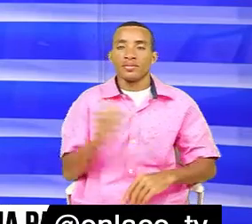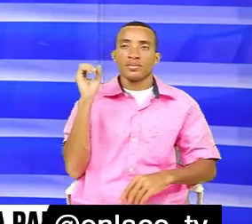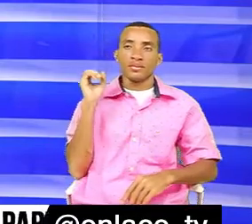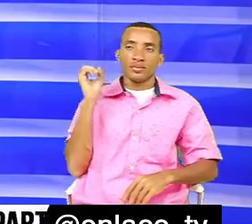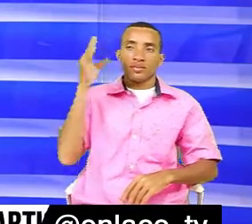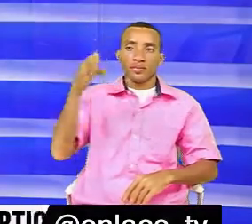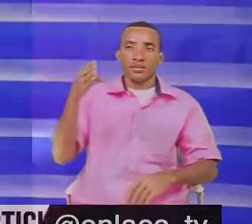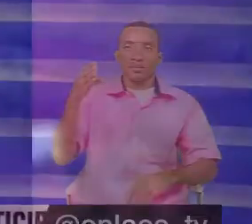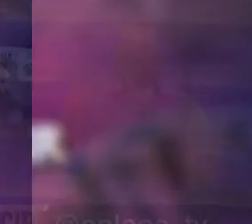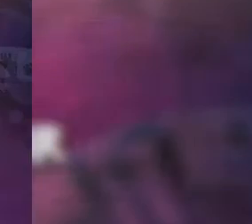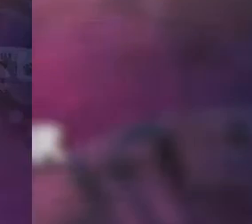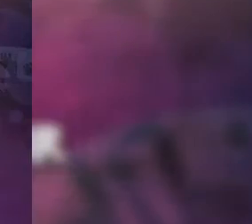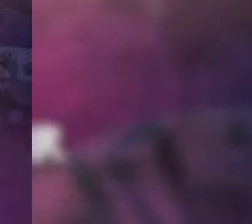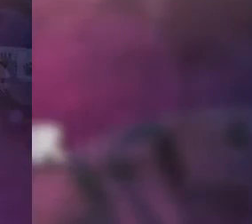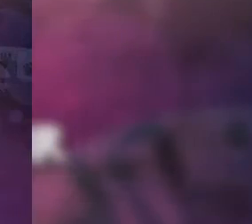Miramar.